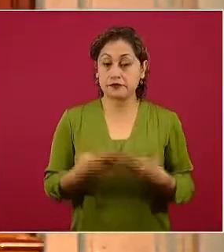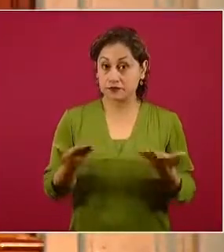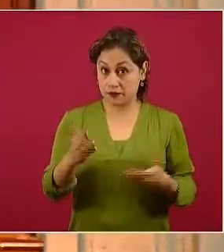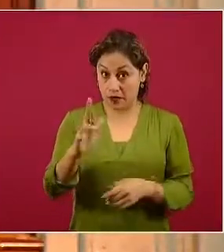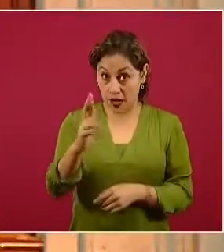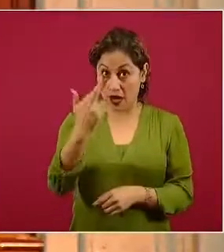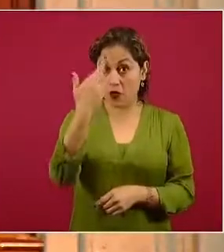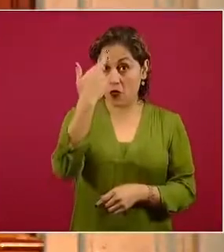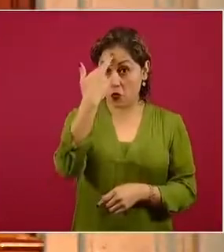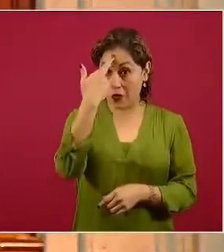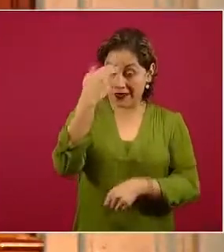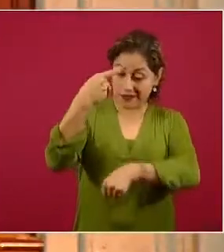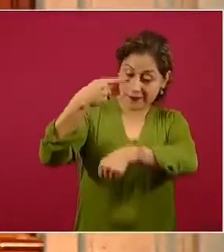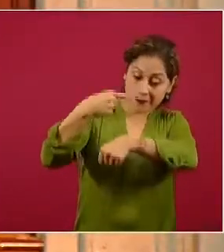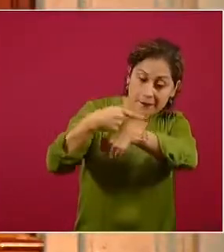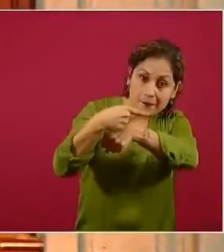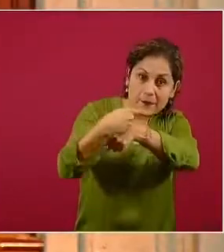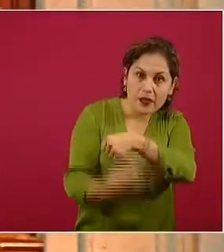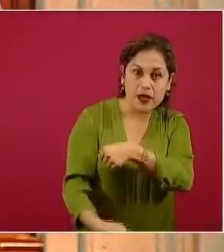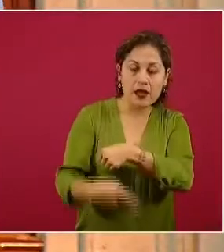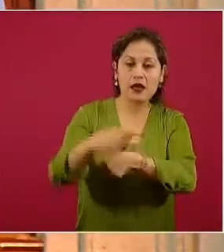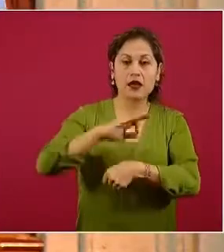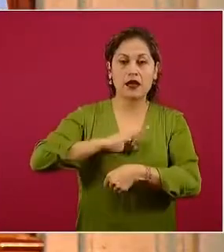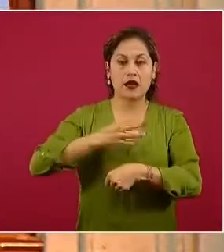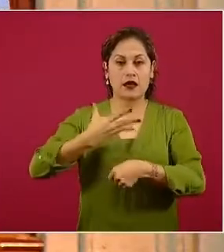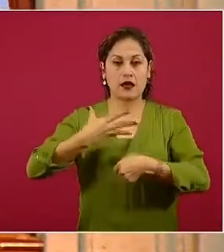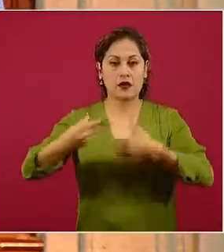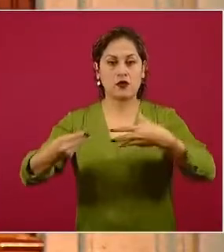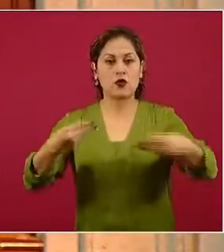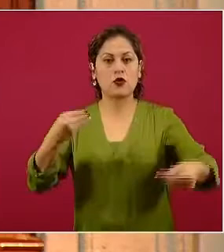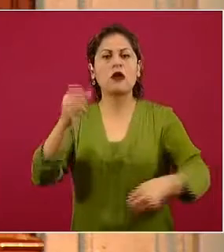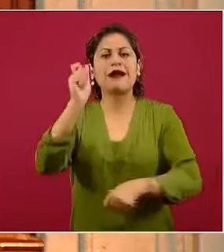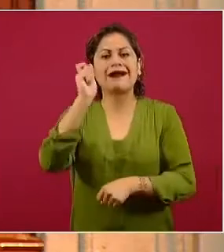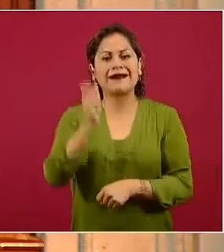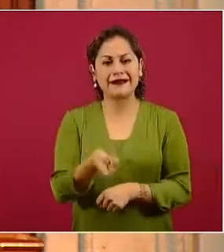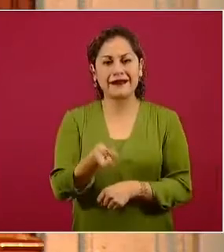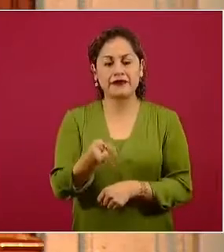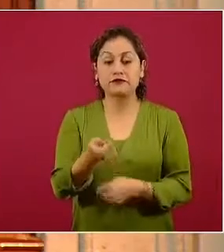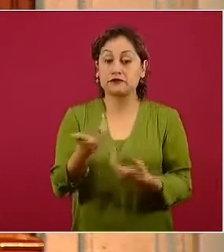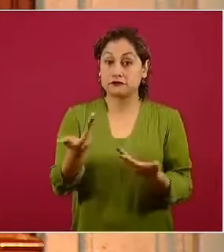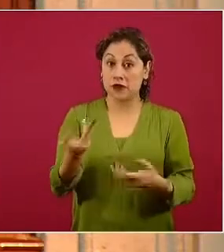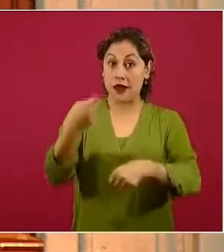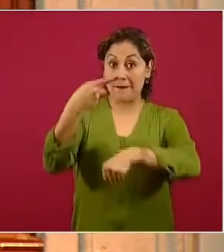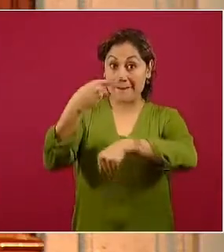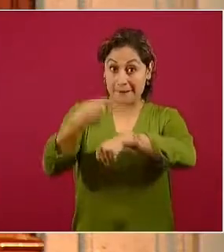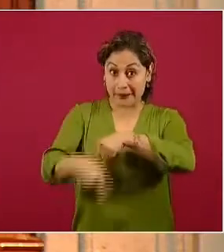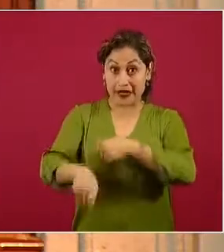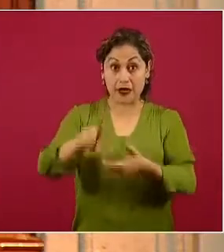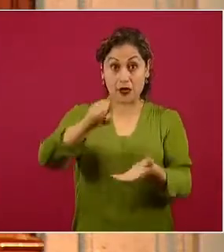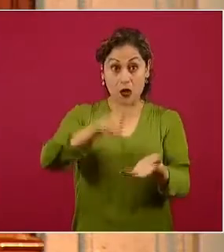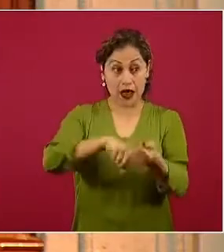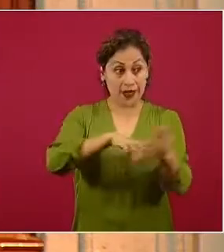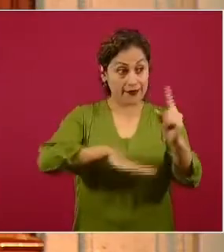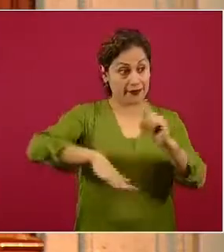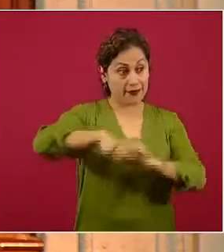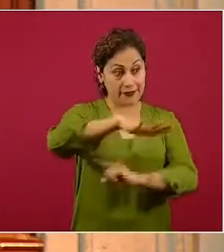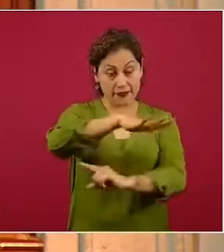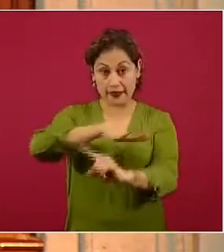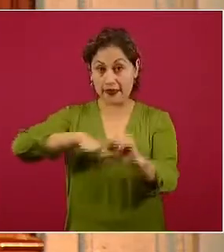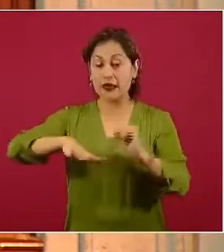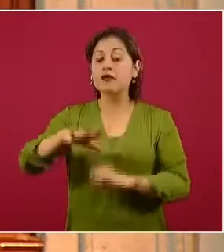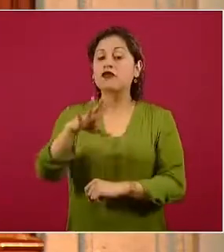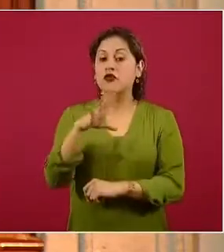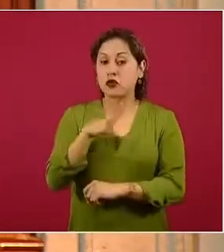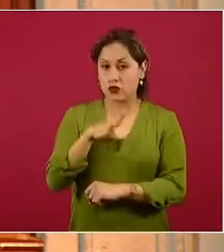de riesgo epidémico, estamos hablando específicamente del riesgo que tenemos en cada una de las entidades